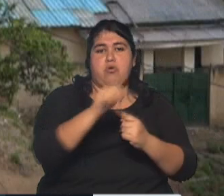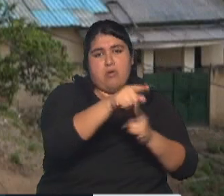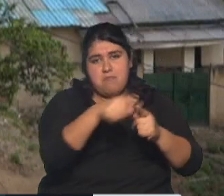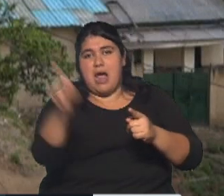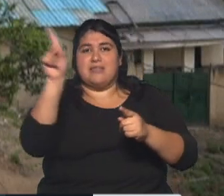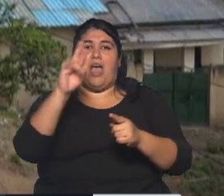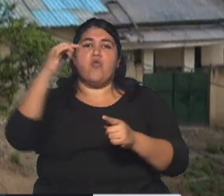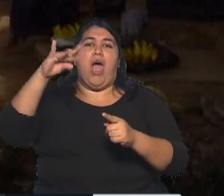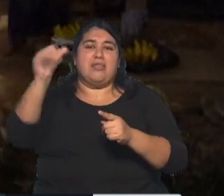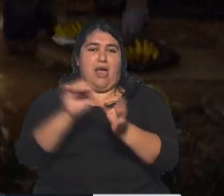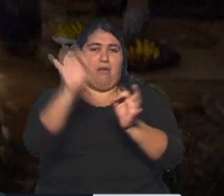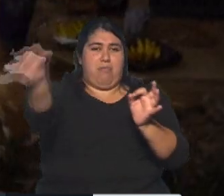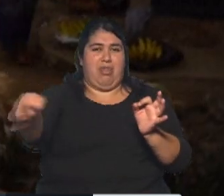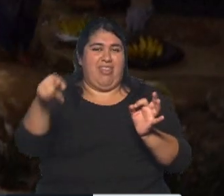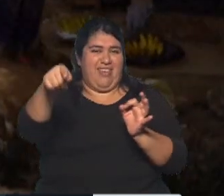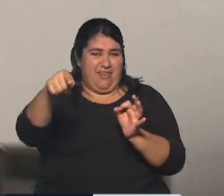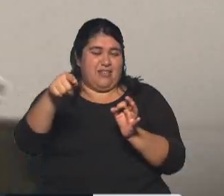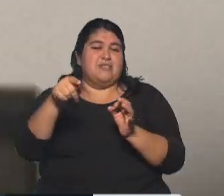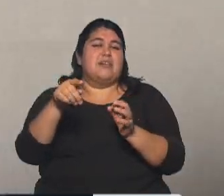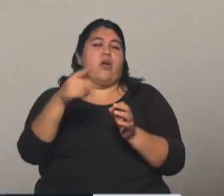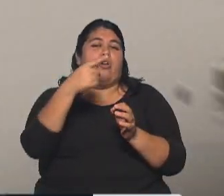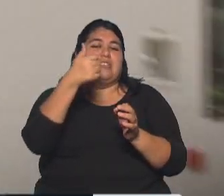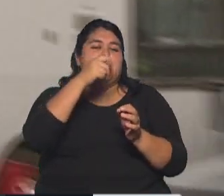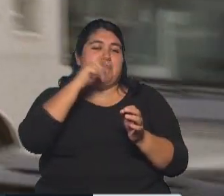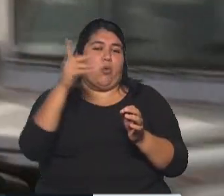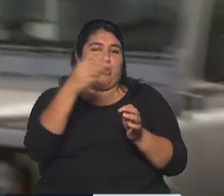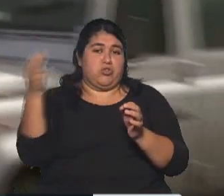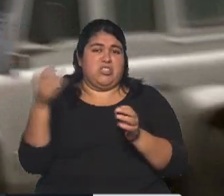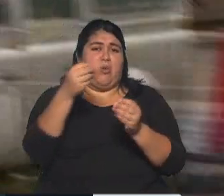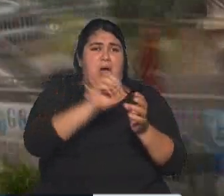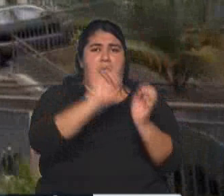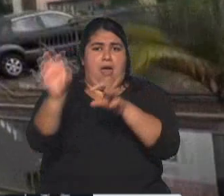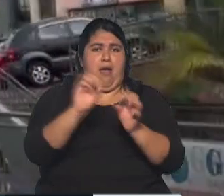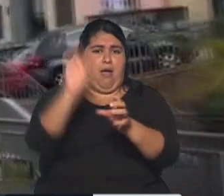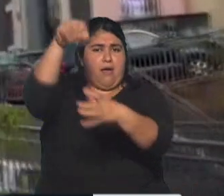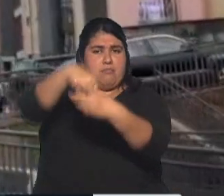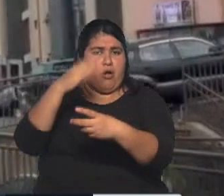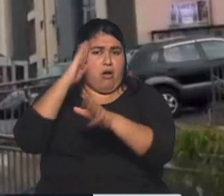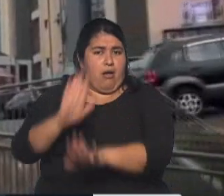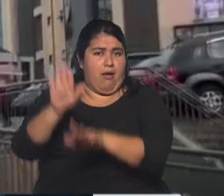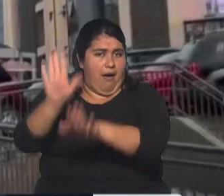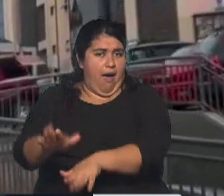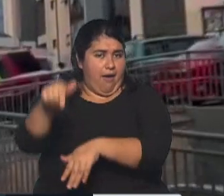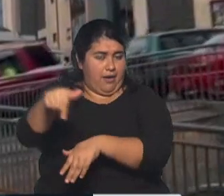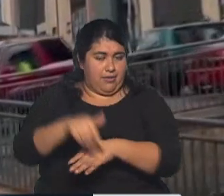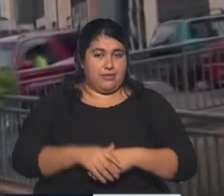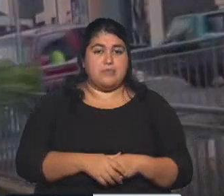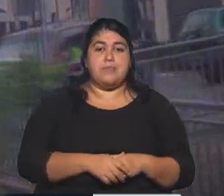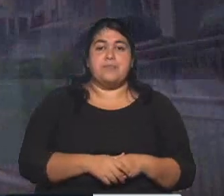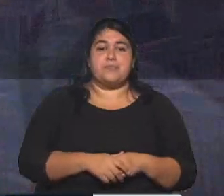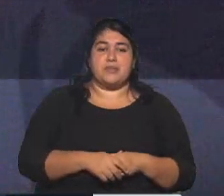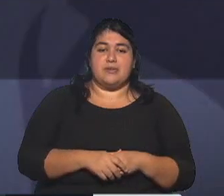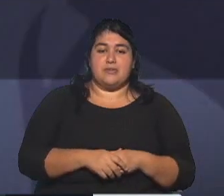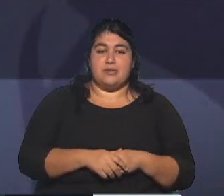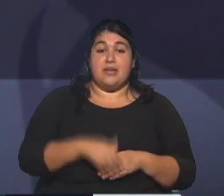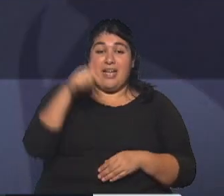Ruanda, a 6.400 kilómetros de distancia, para que les den asilo y se instalen en ese país africano. So